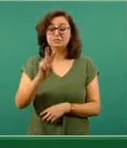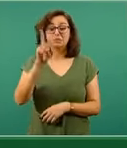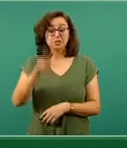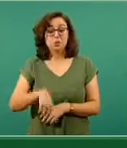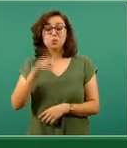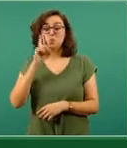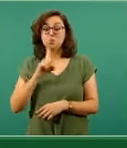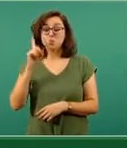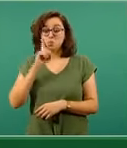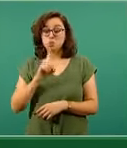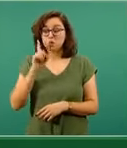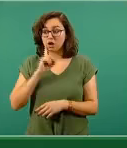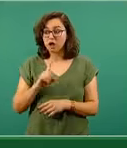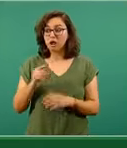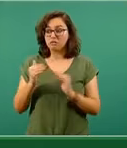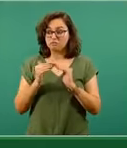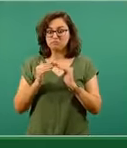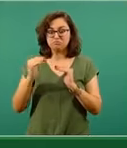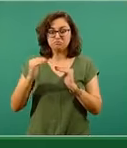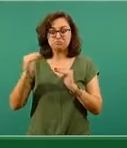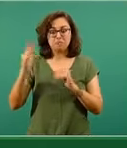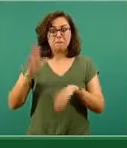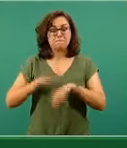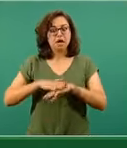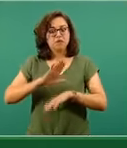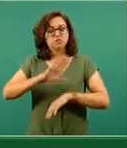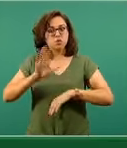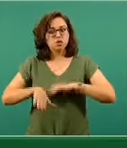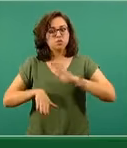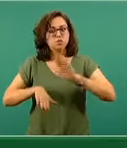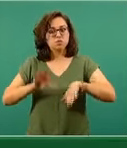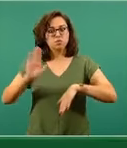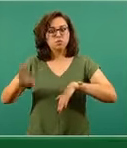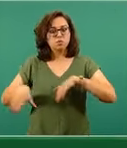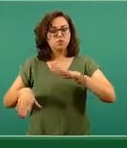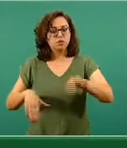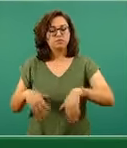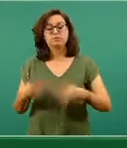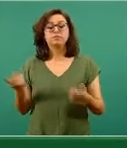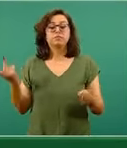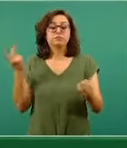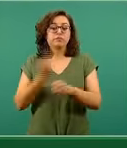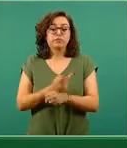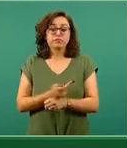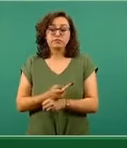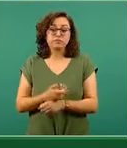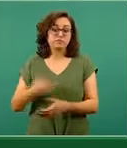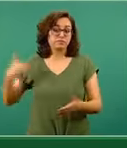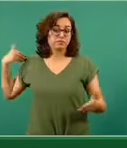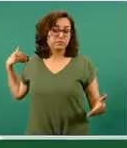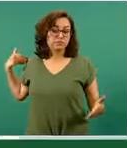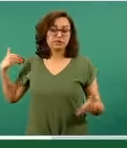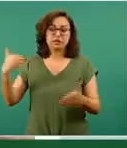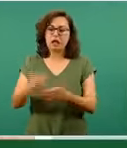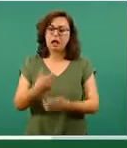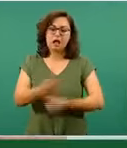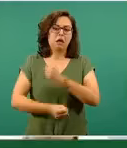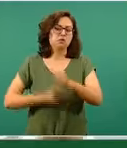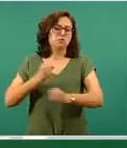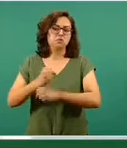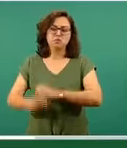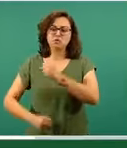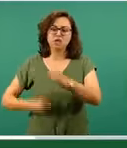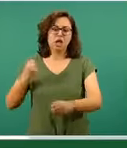hubo un ascenso, veníamos ya de varias décadas de estar en un descenso continuo de este indicador que se ha utilizado como un indicador de metas de